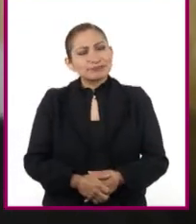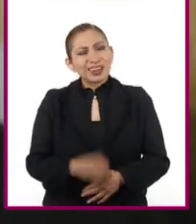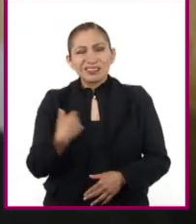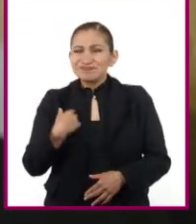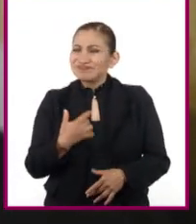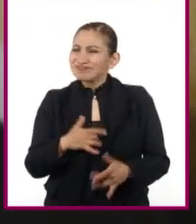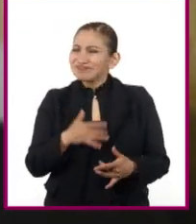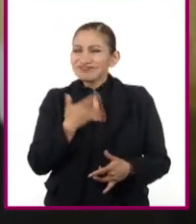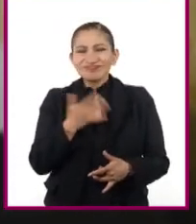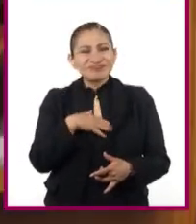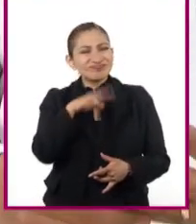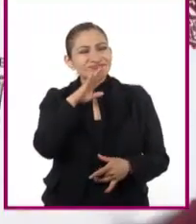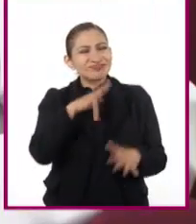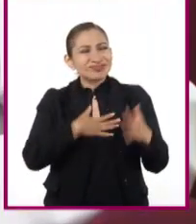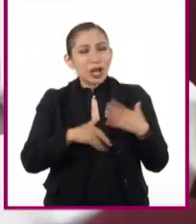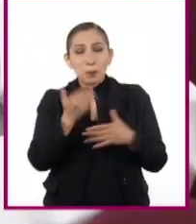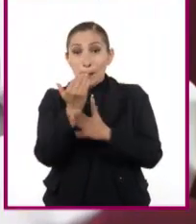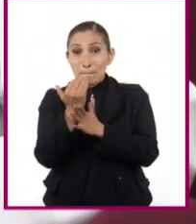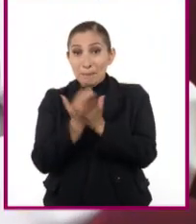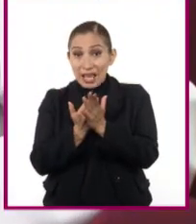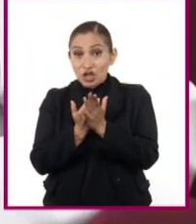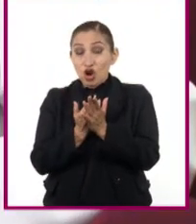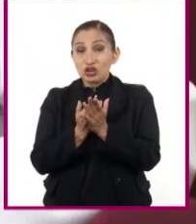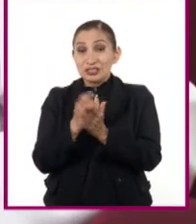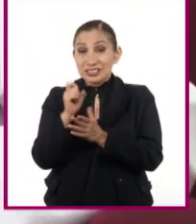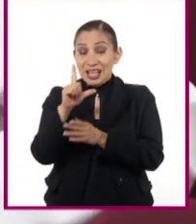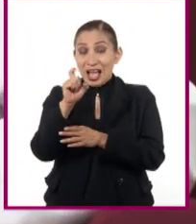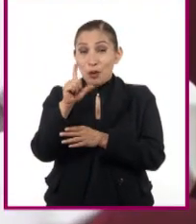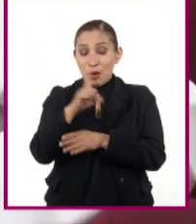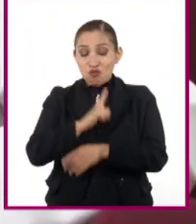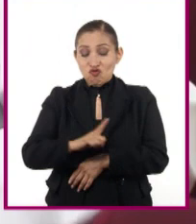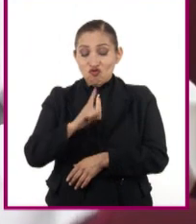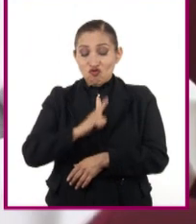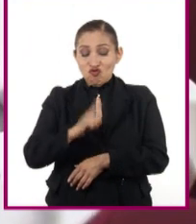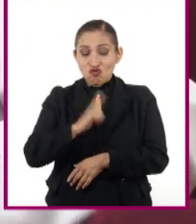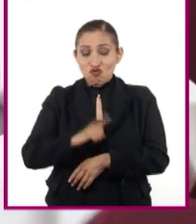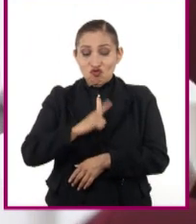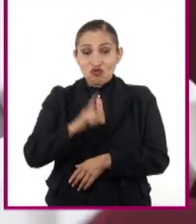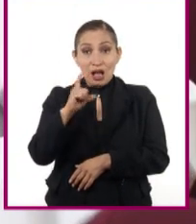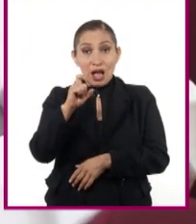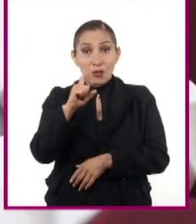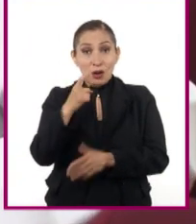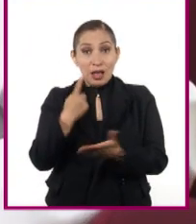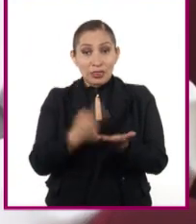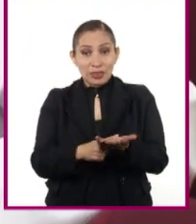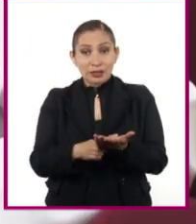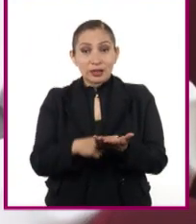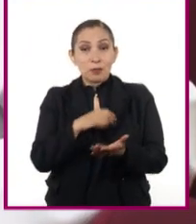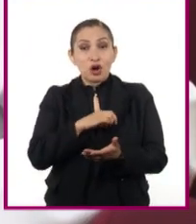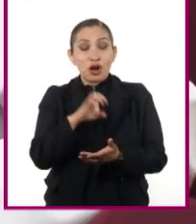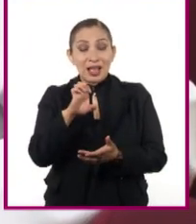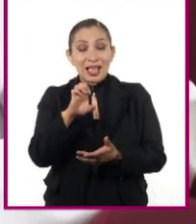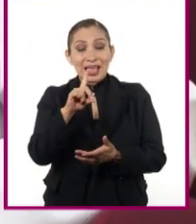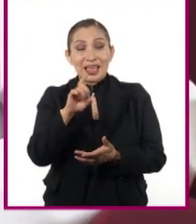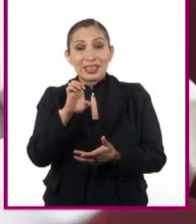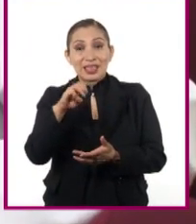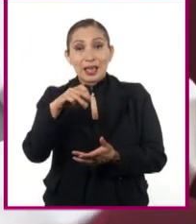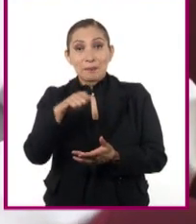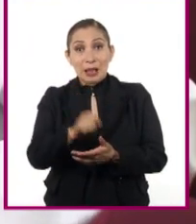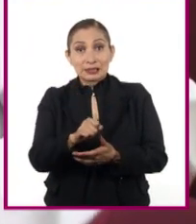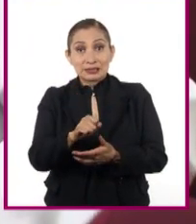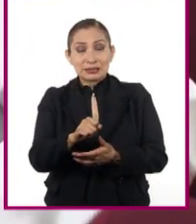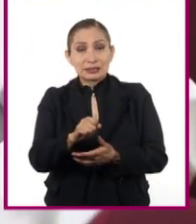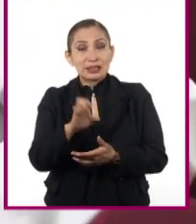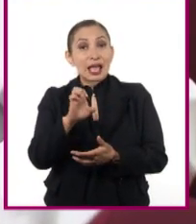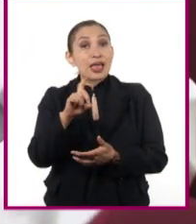siente cansada. Al tener menos concentración en sus líquidos, empieza a quedarse agua líquida en el interior, podemos tener edemas. Y